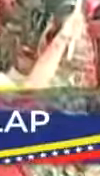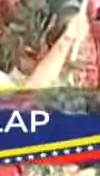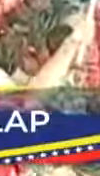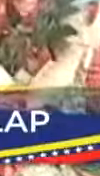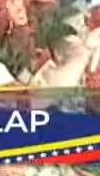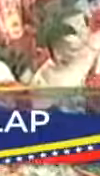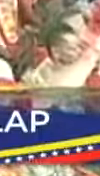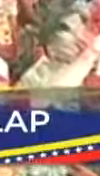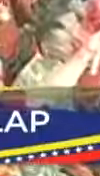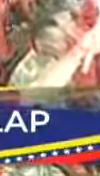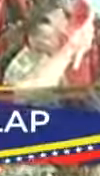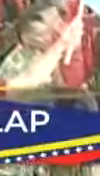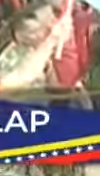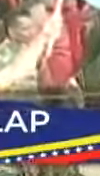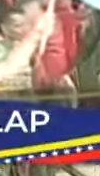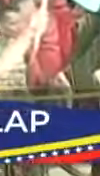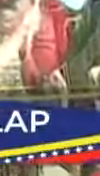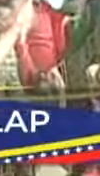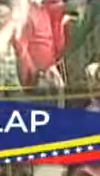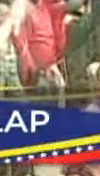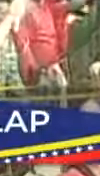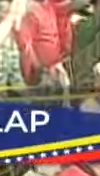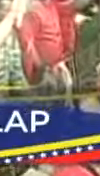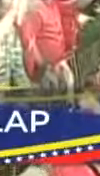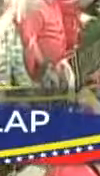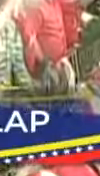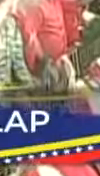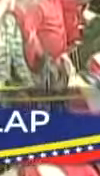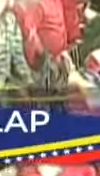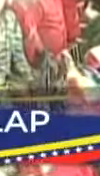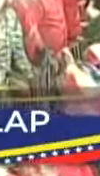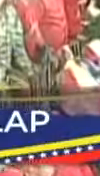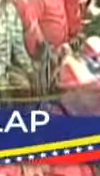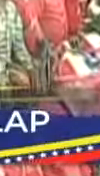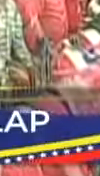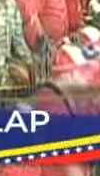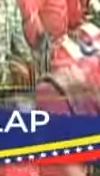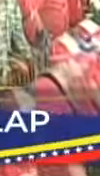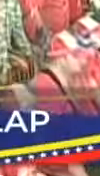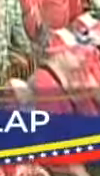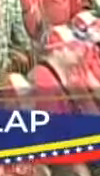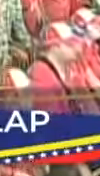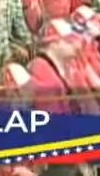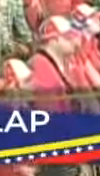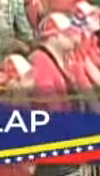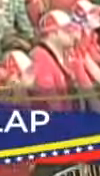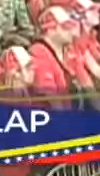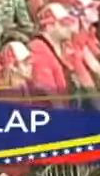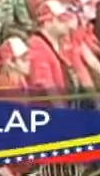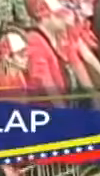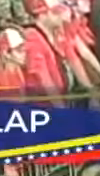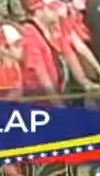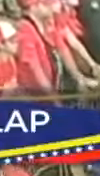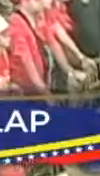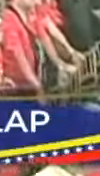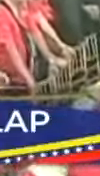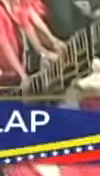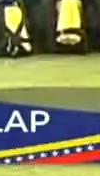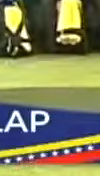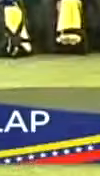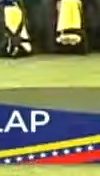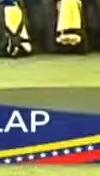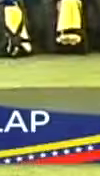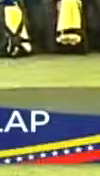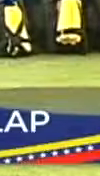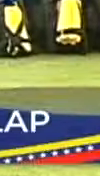ministro de Alimentación a activar y elevar del 35% al 50% la P de producción de los CLAP para diciembre del